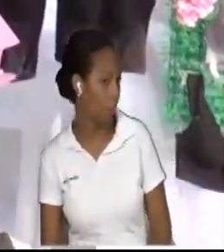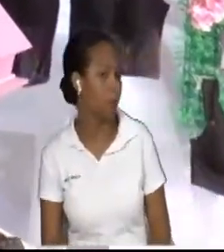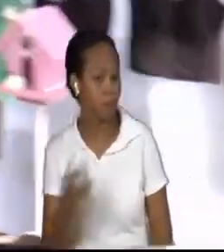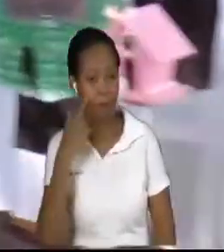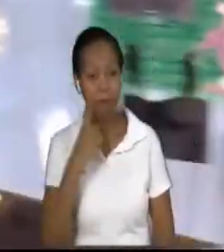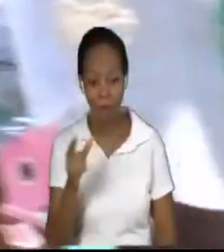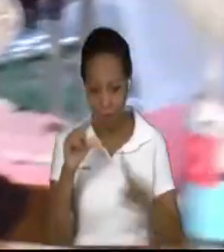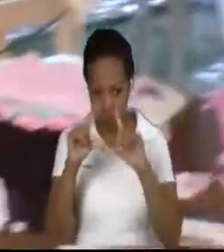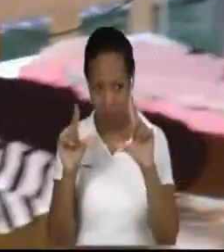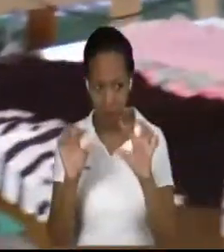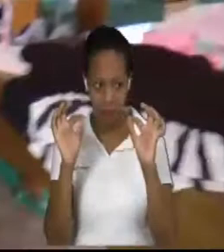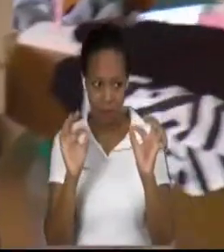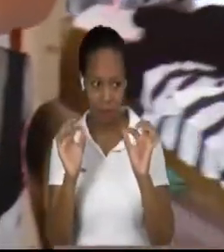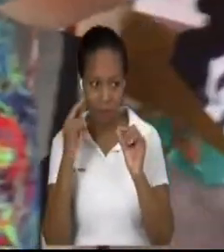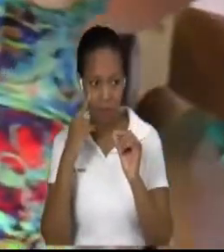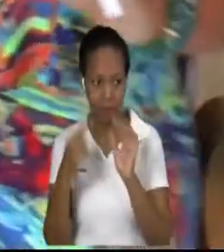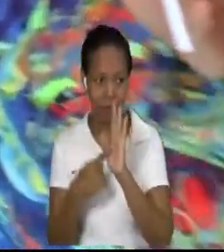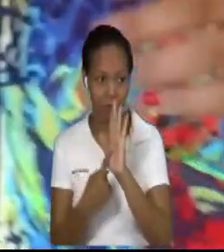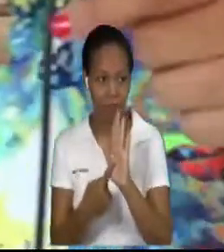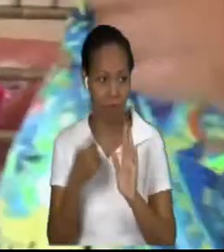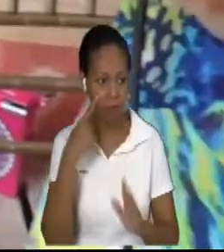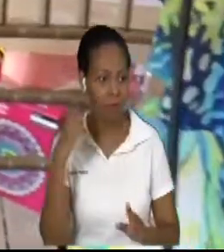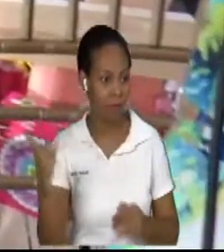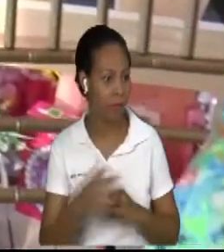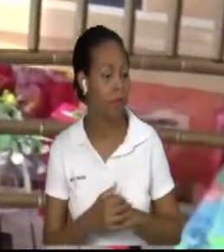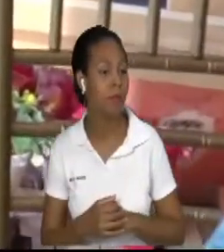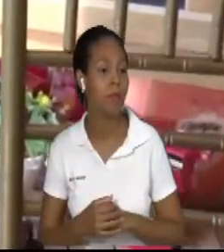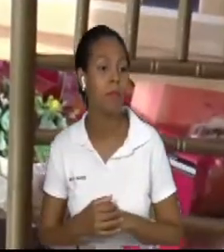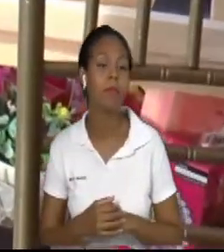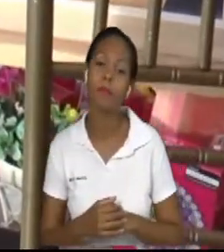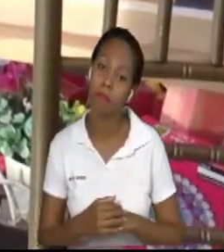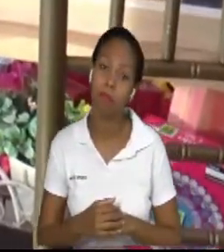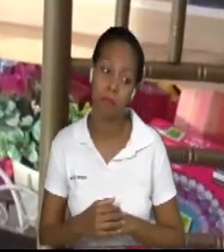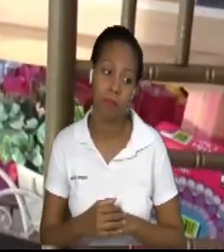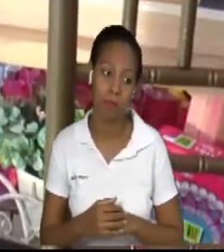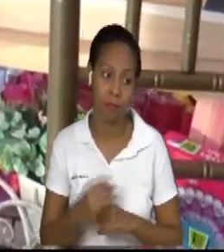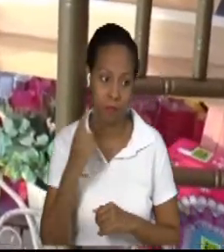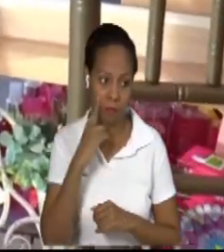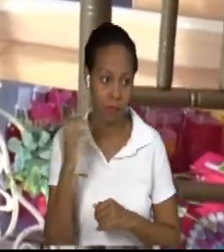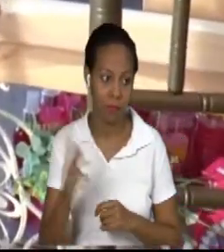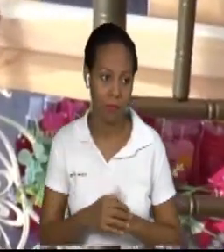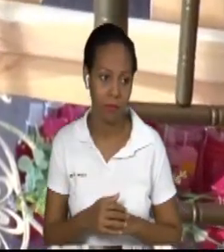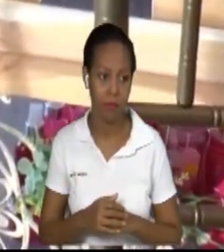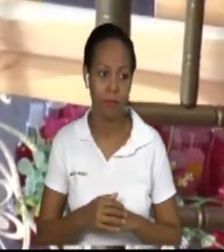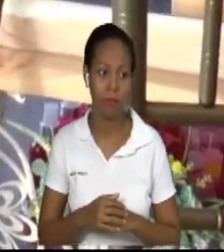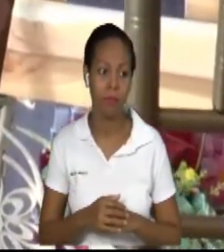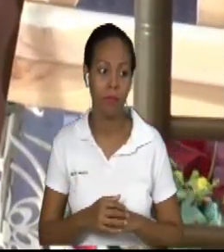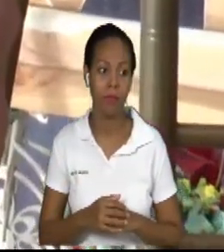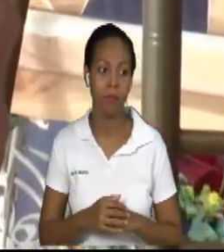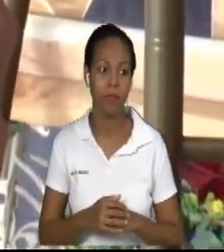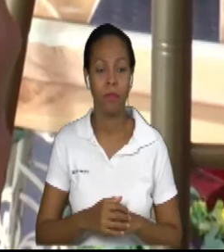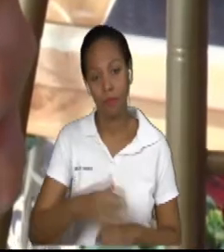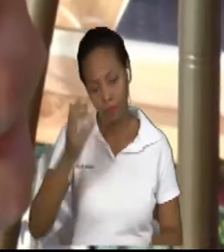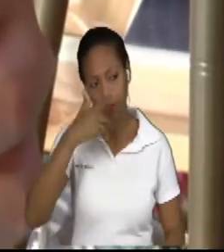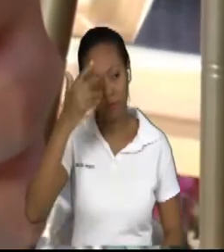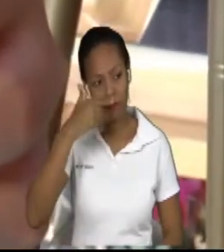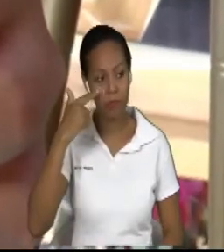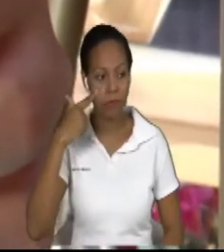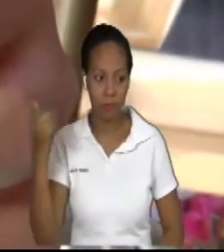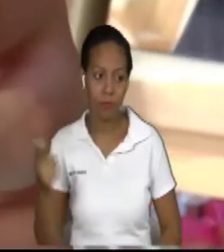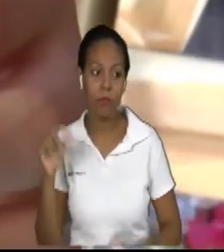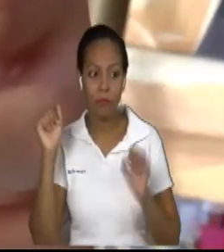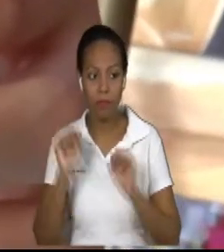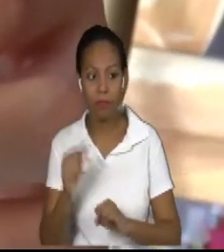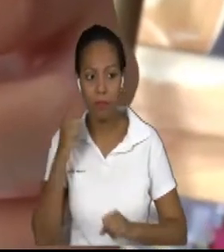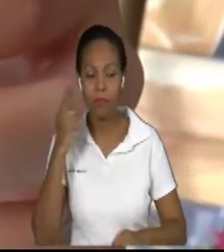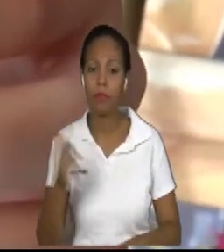tarjetica para que sepamos en dónde podemos encontrar el fanpage. Entonces, El Baúl Rosa, así nos pueden encontrar. Y el